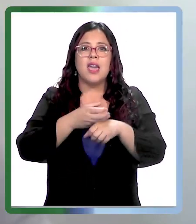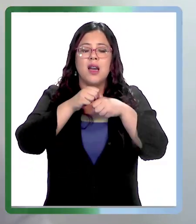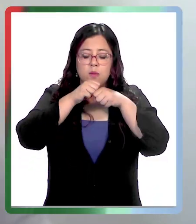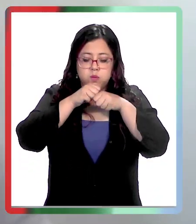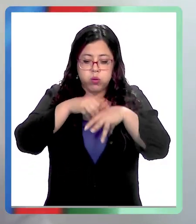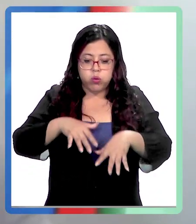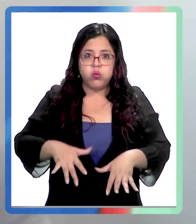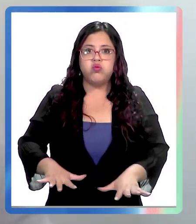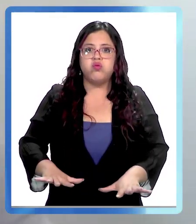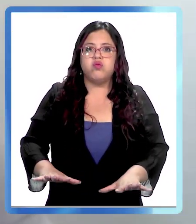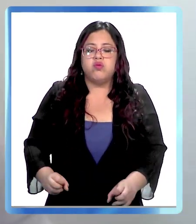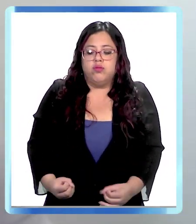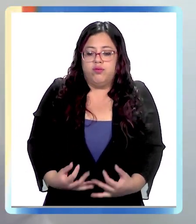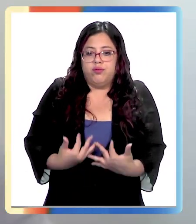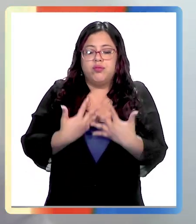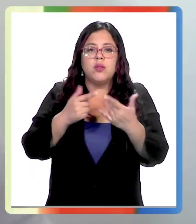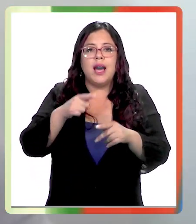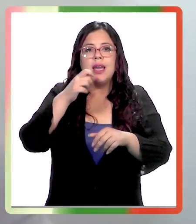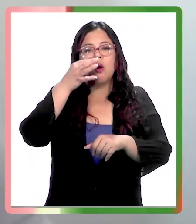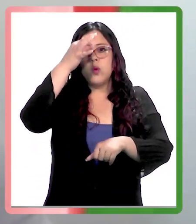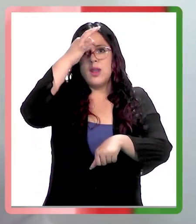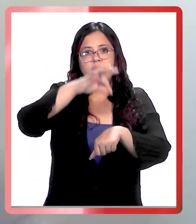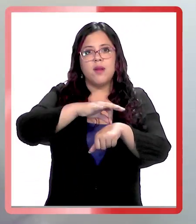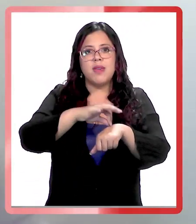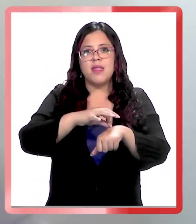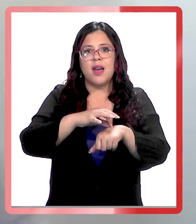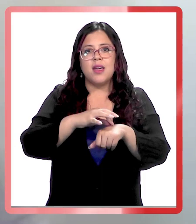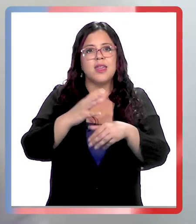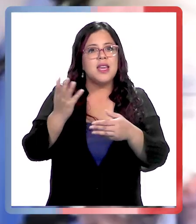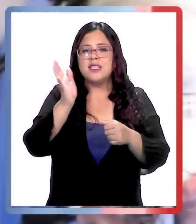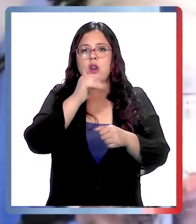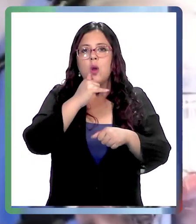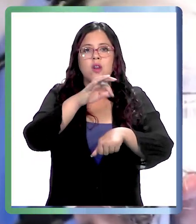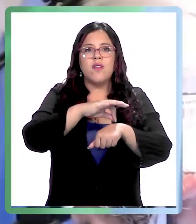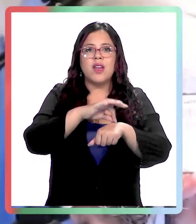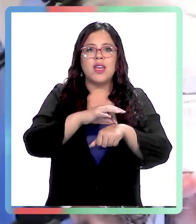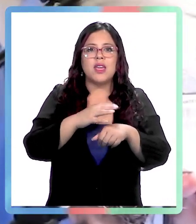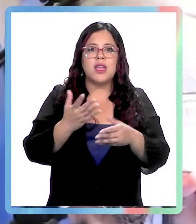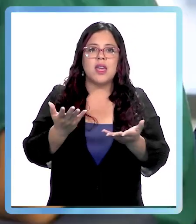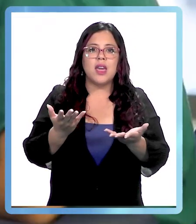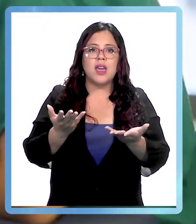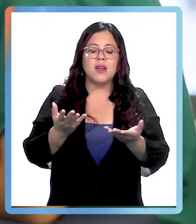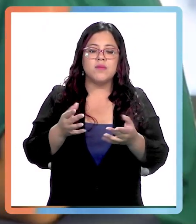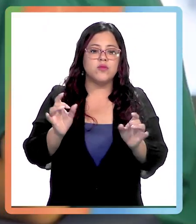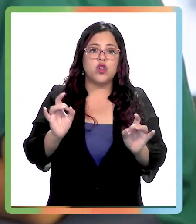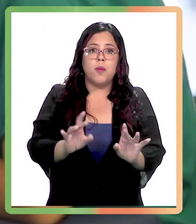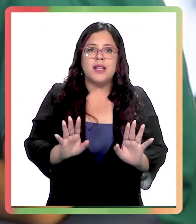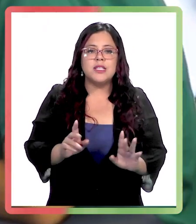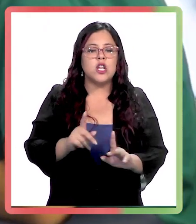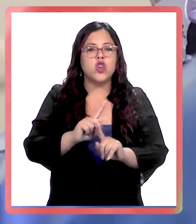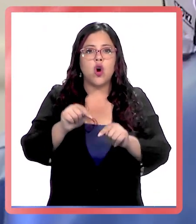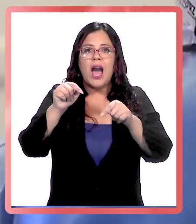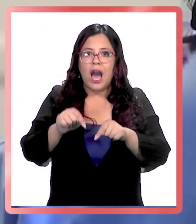quimioterapia. Y en los pacientes en que ya existen metástasis a distancia, estamos hablando de una enfermedad que ya dejó de ser una